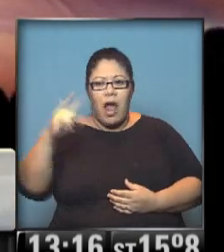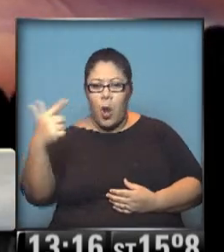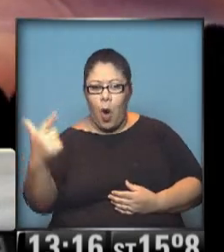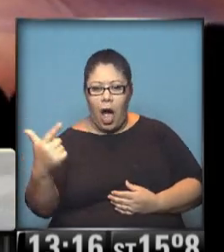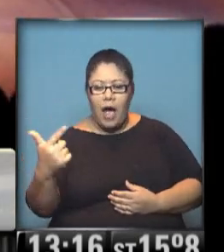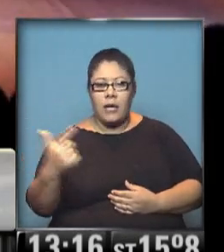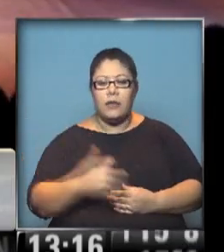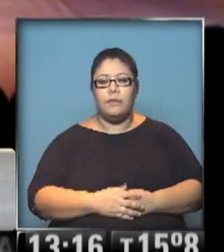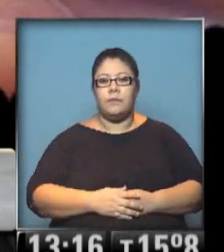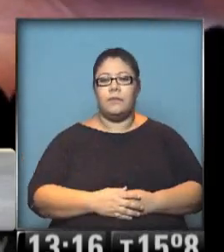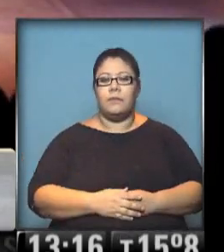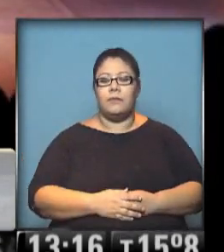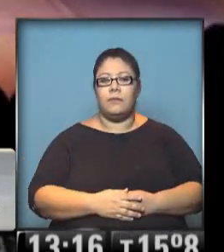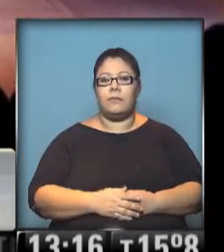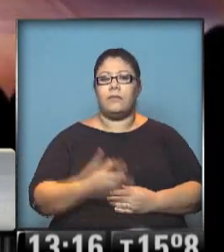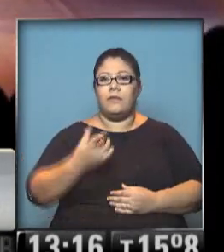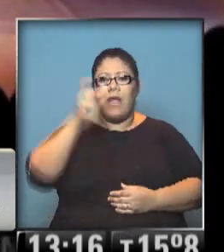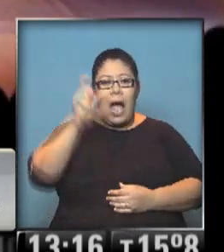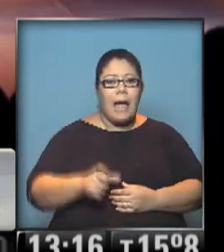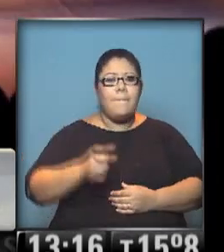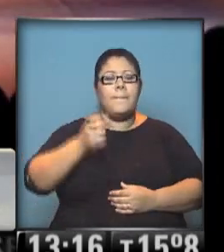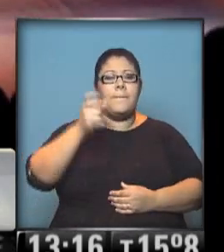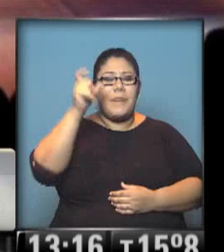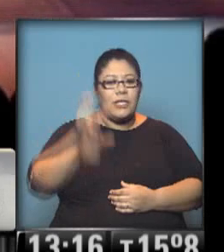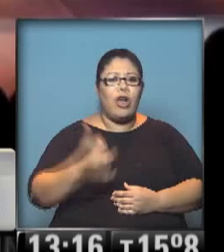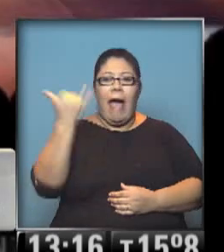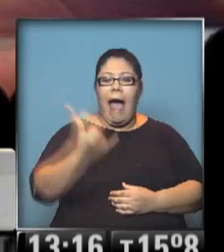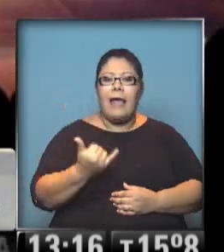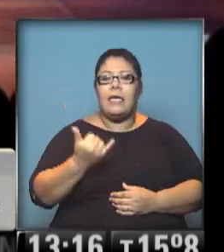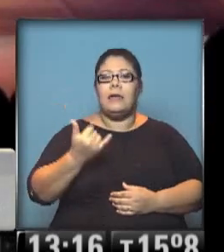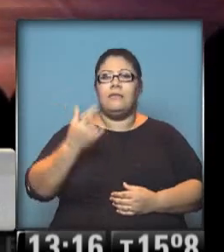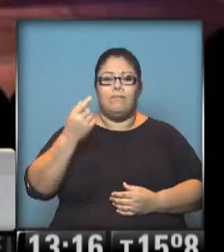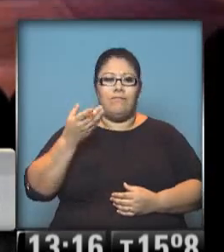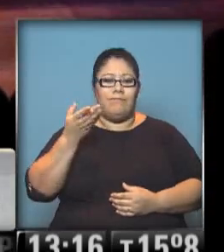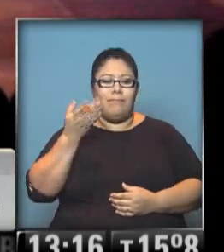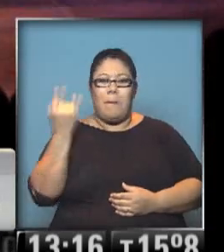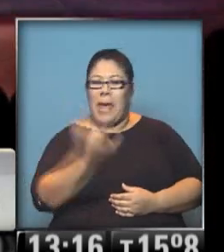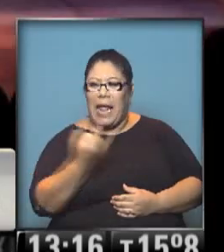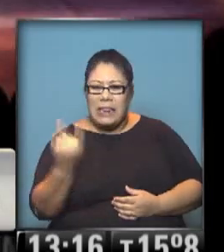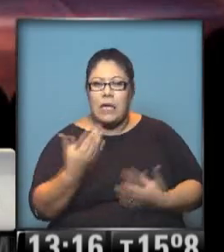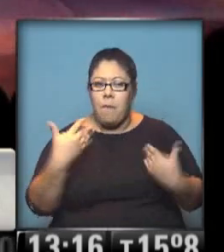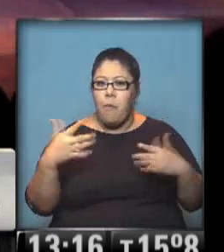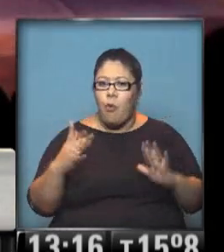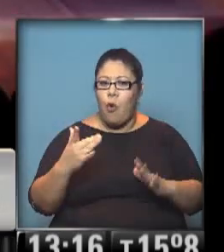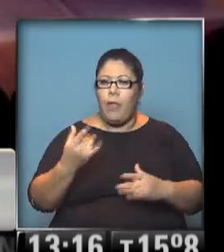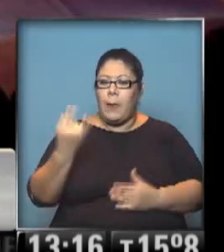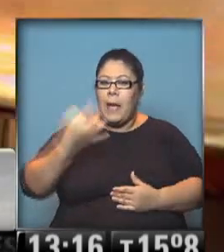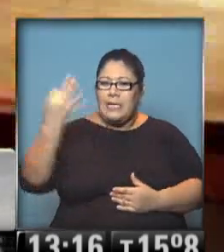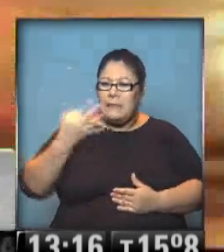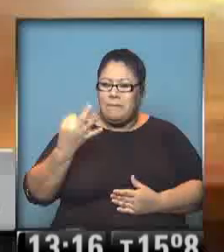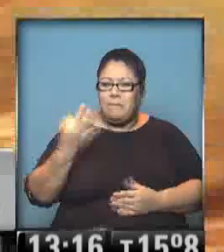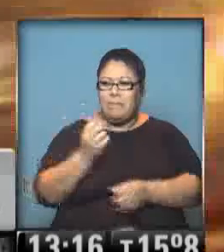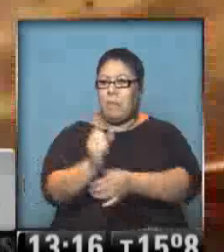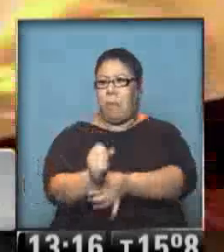porque hay gente que tiene una capacidad para engañarnos, y los argentinos somos muy buenos en el engaño, creo que habla mucho de cosas nuestras,